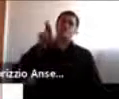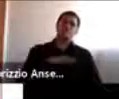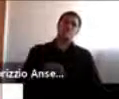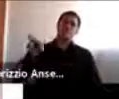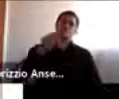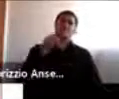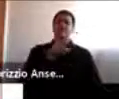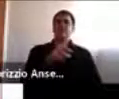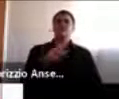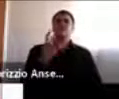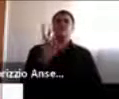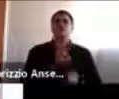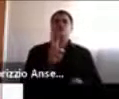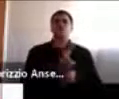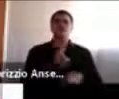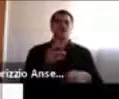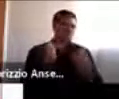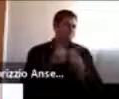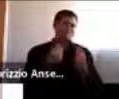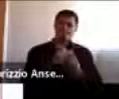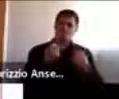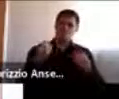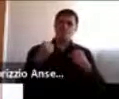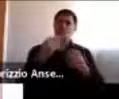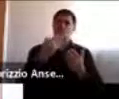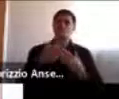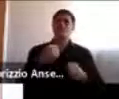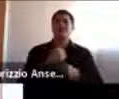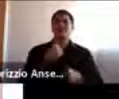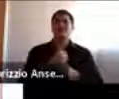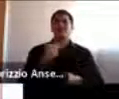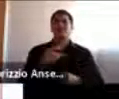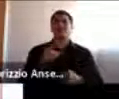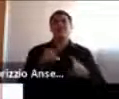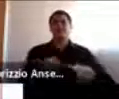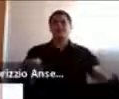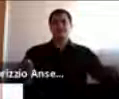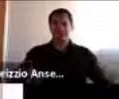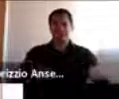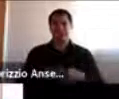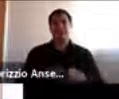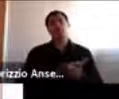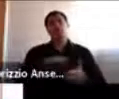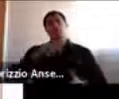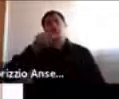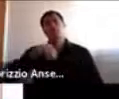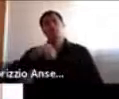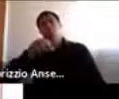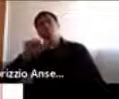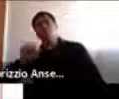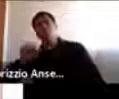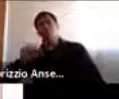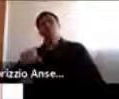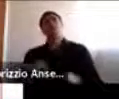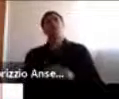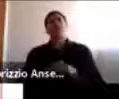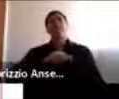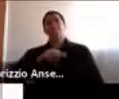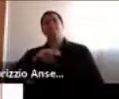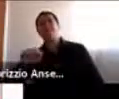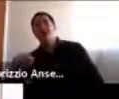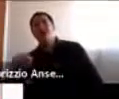profesoras cuando trabajan en la sala que obviamente la profesora sabe que la M y la A suenan más pero la profesora lo